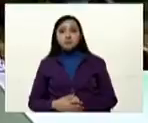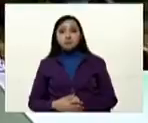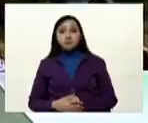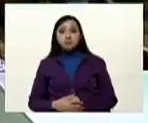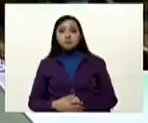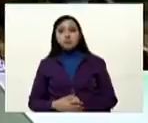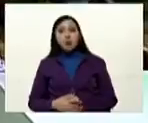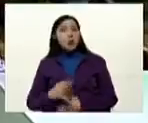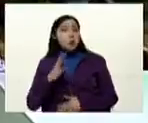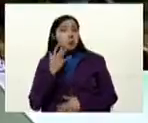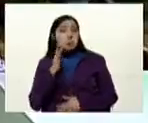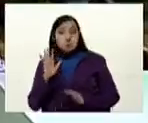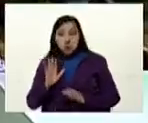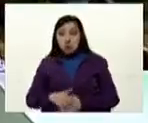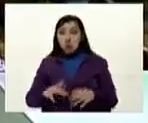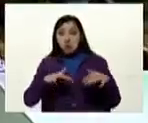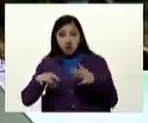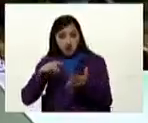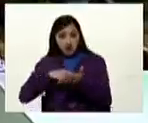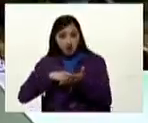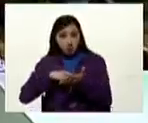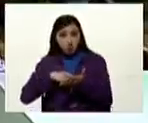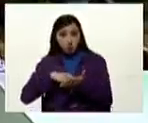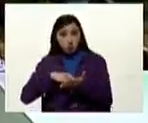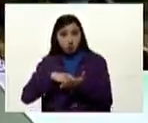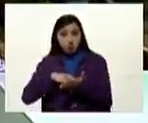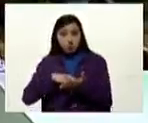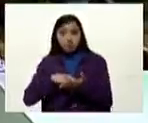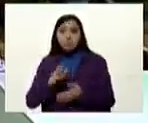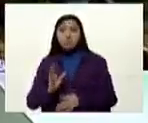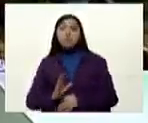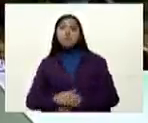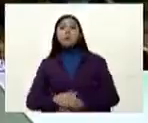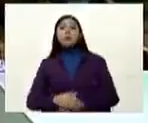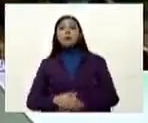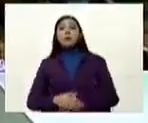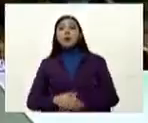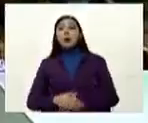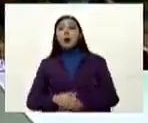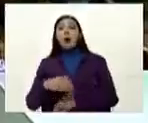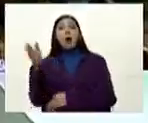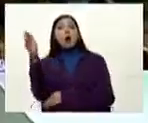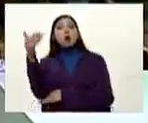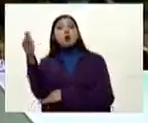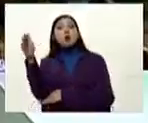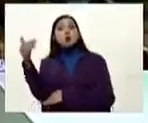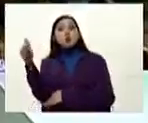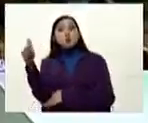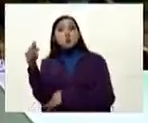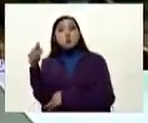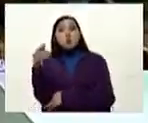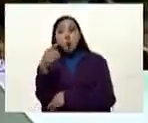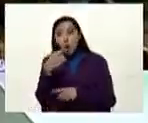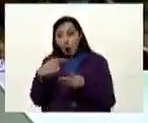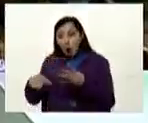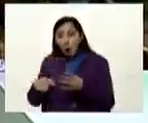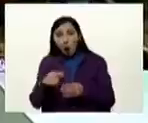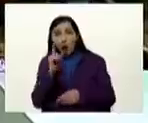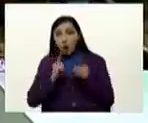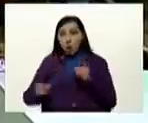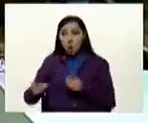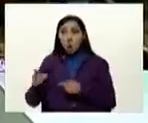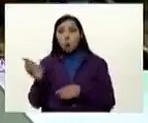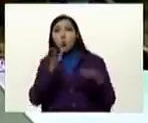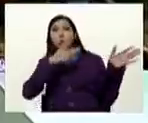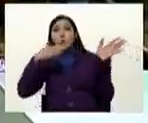se dio, por ejemplo, la batalla de Carabobo, por un lado estaban los estandartes movidos por el